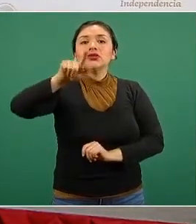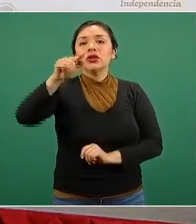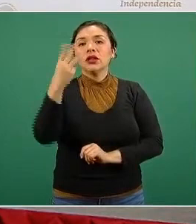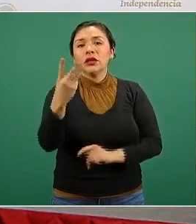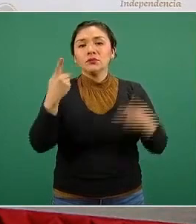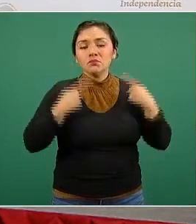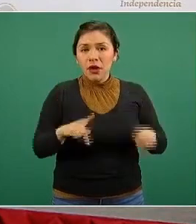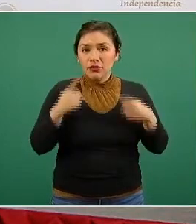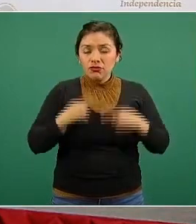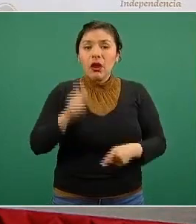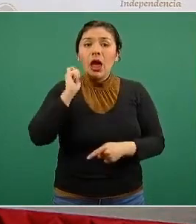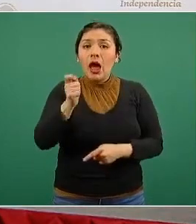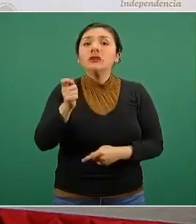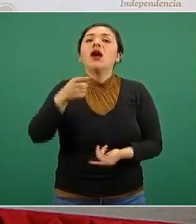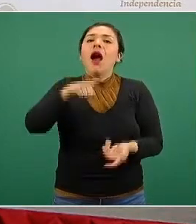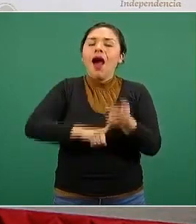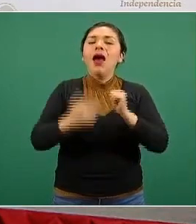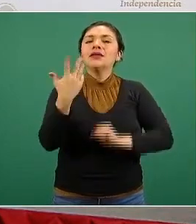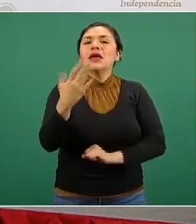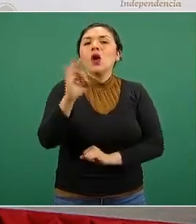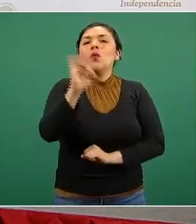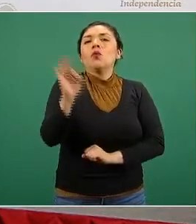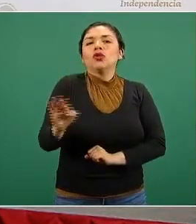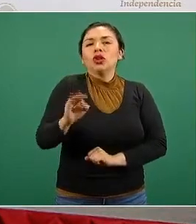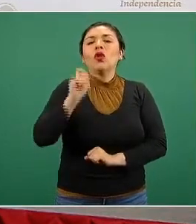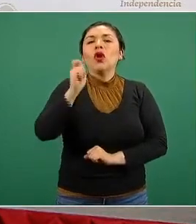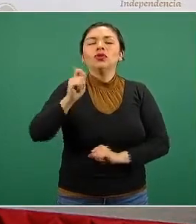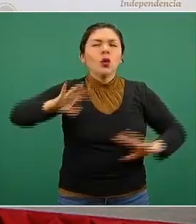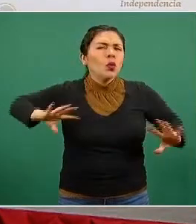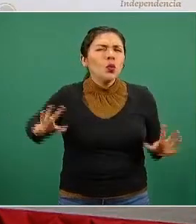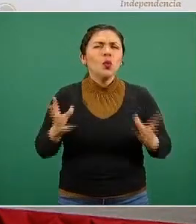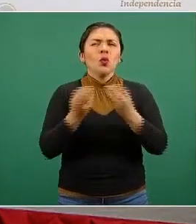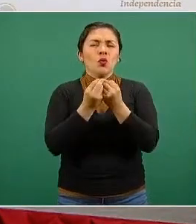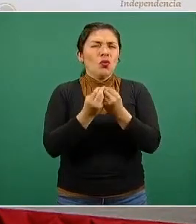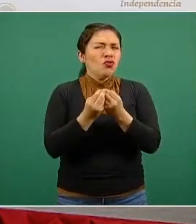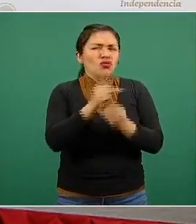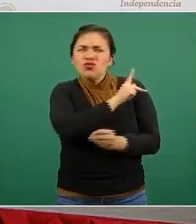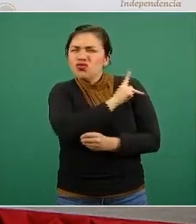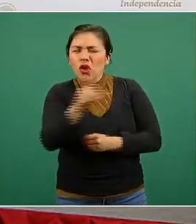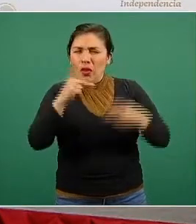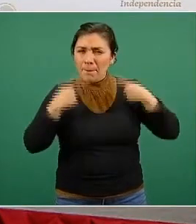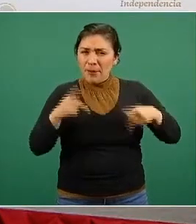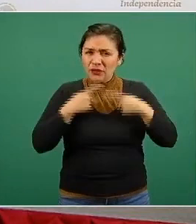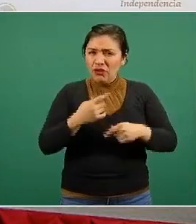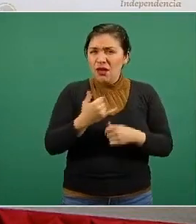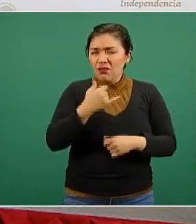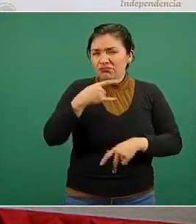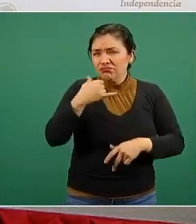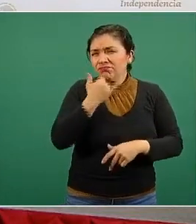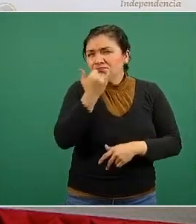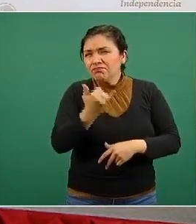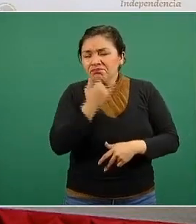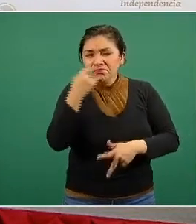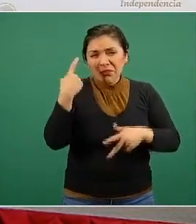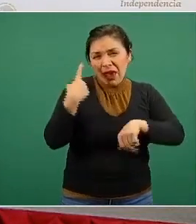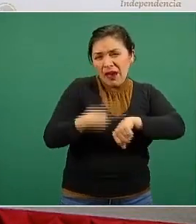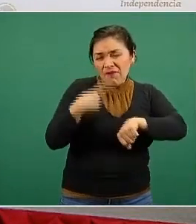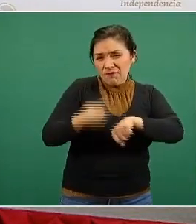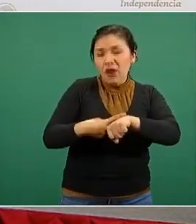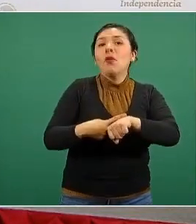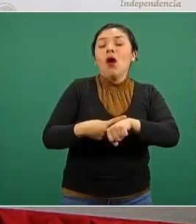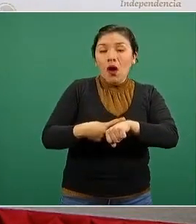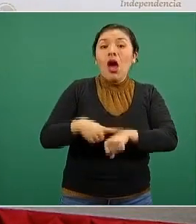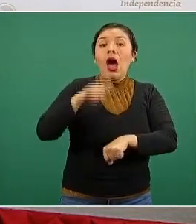91.773 y representan el 5% del total de casos estimados, siendo este 5% precisamente